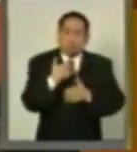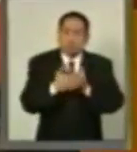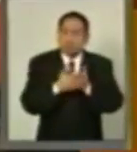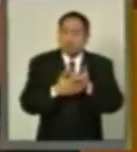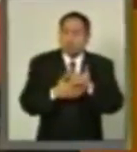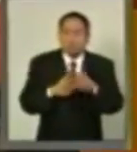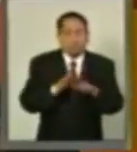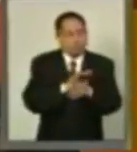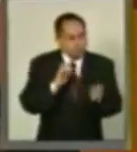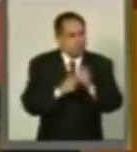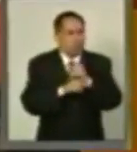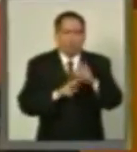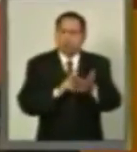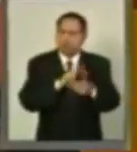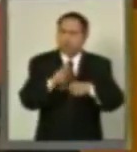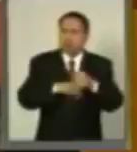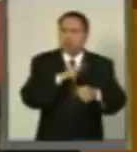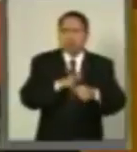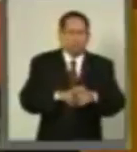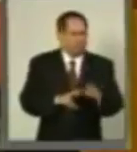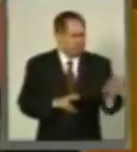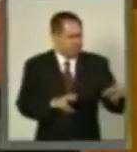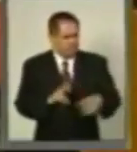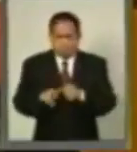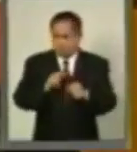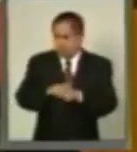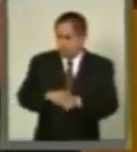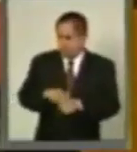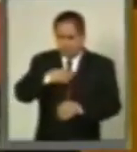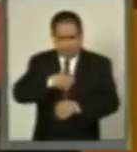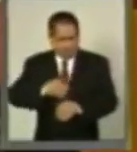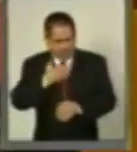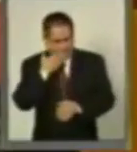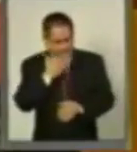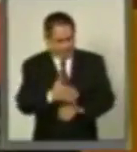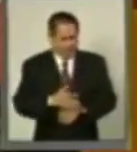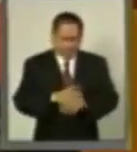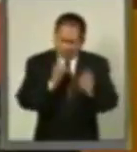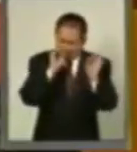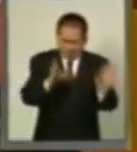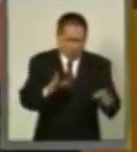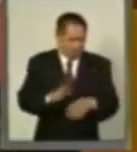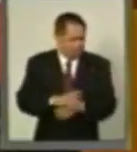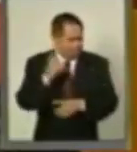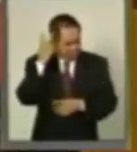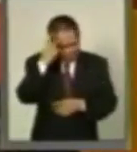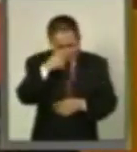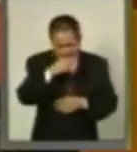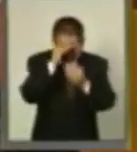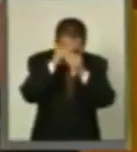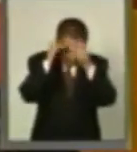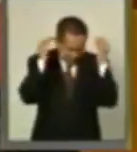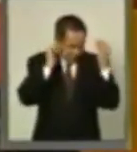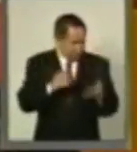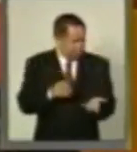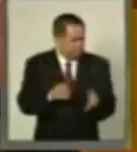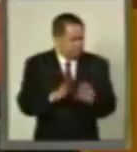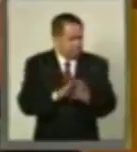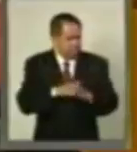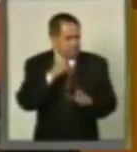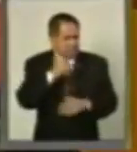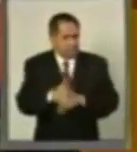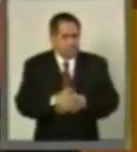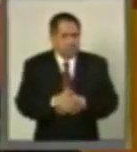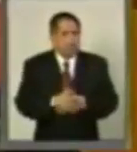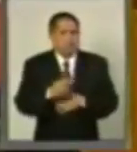la normalidad agradara a la sociedad que muestra su hartazgo de muy diversa manera. No